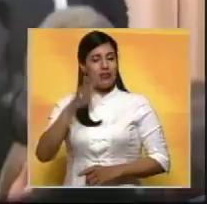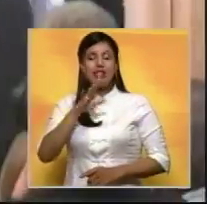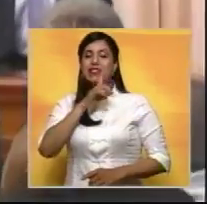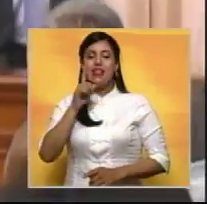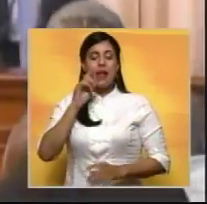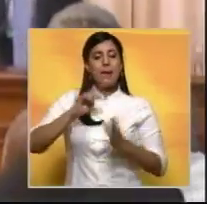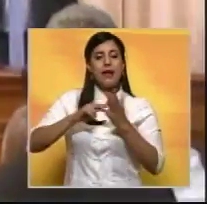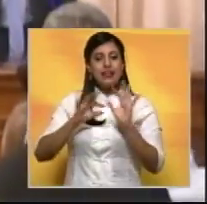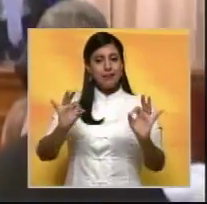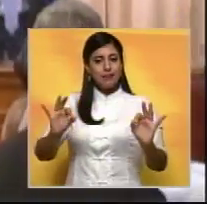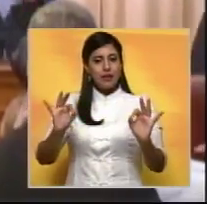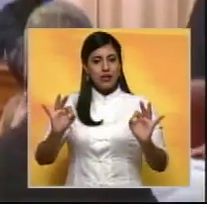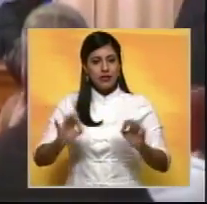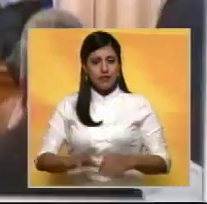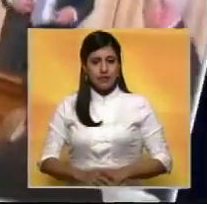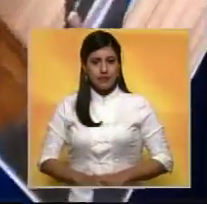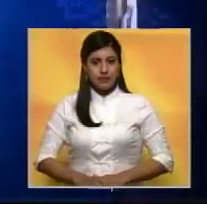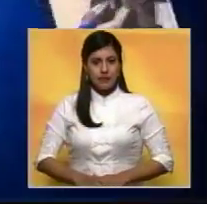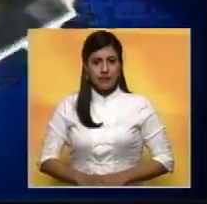como estratégicas.